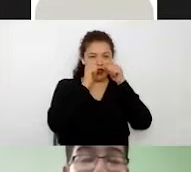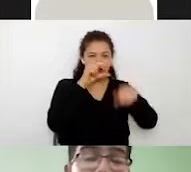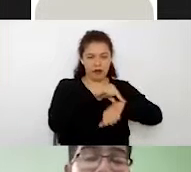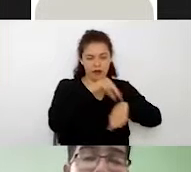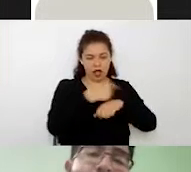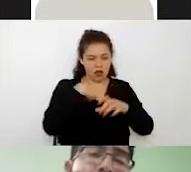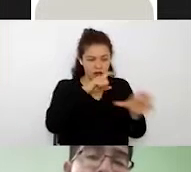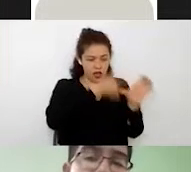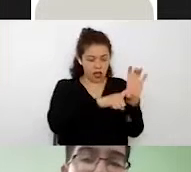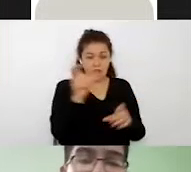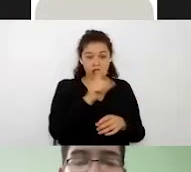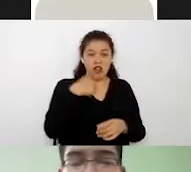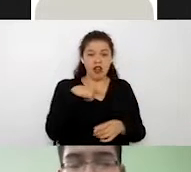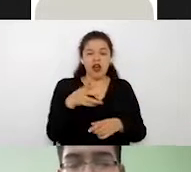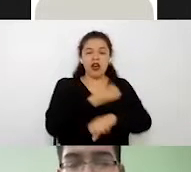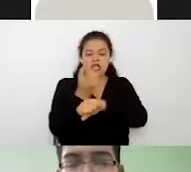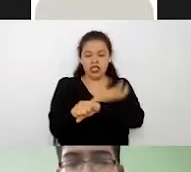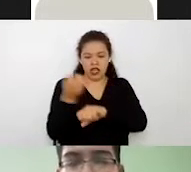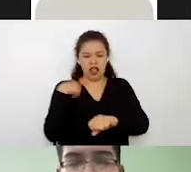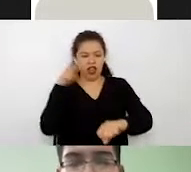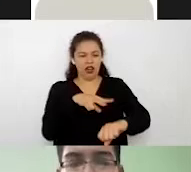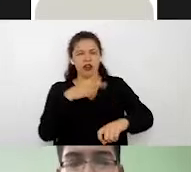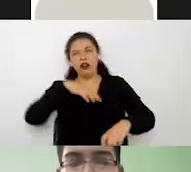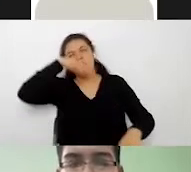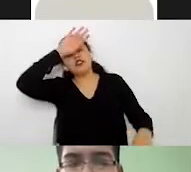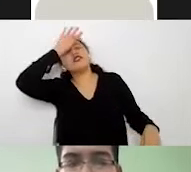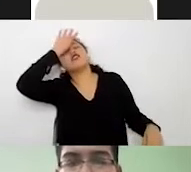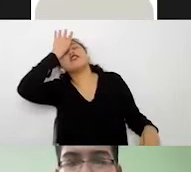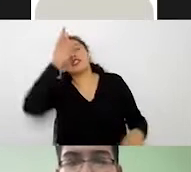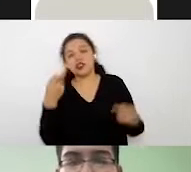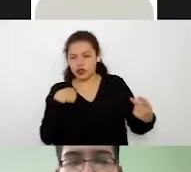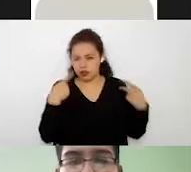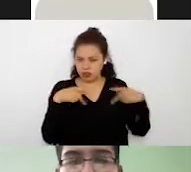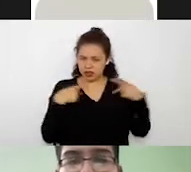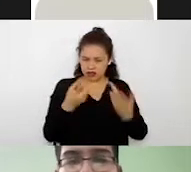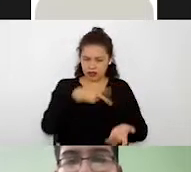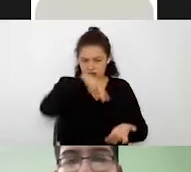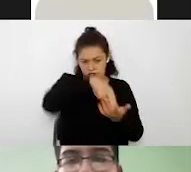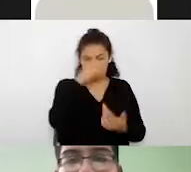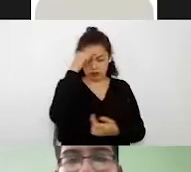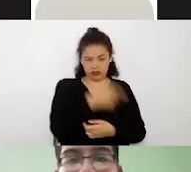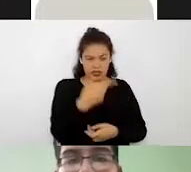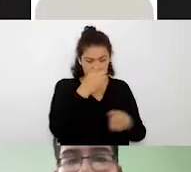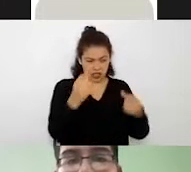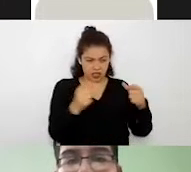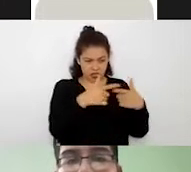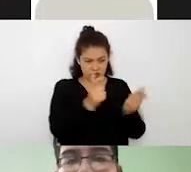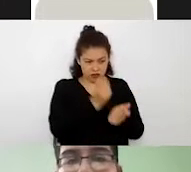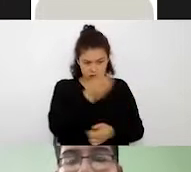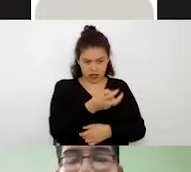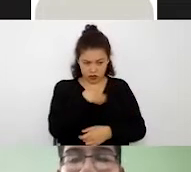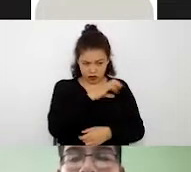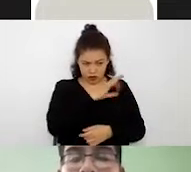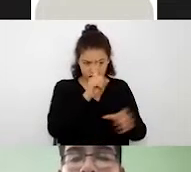cuando veo sangre me desmayo. ¿Ustedes creen que sería una persona candidata para esa brigada?